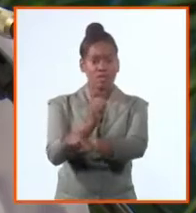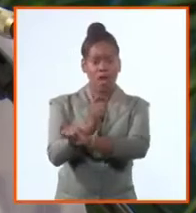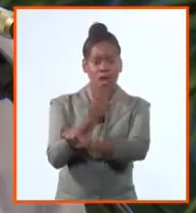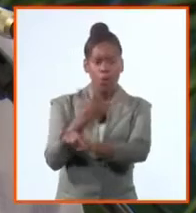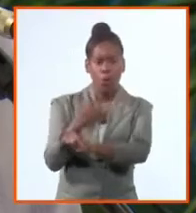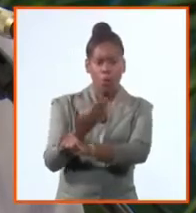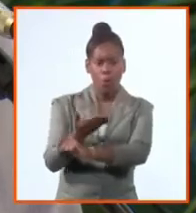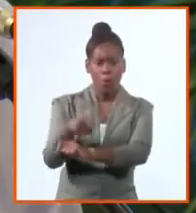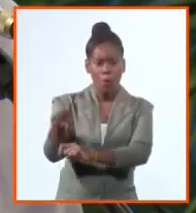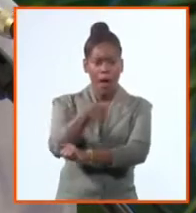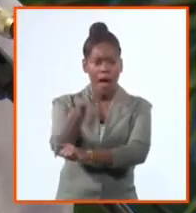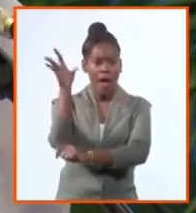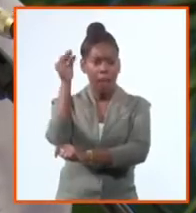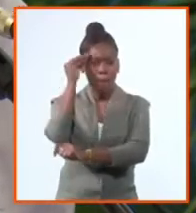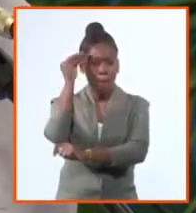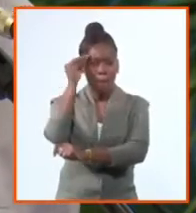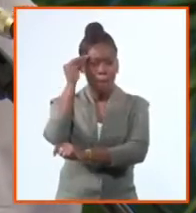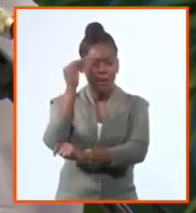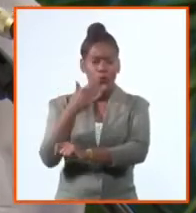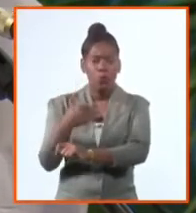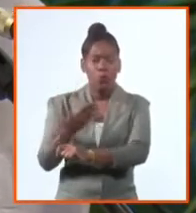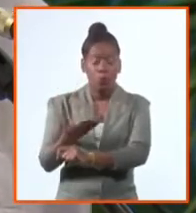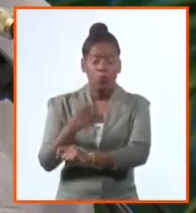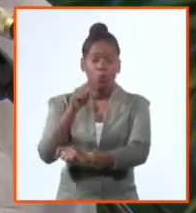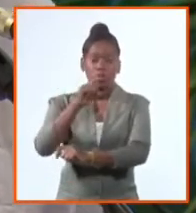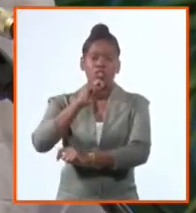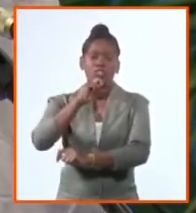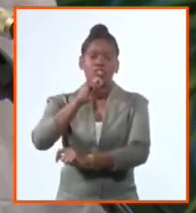de la economía política, y es un tema vital.